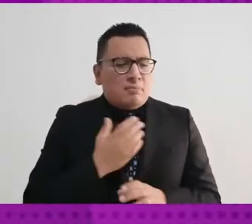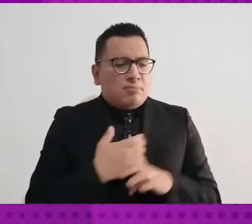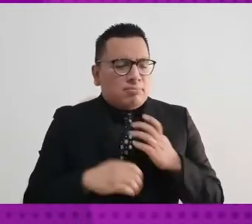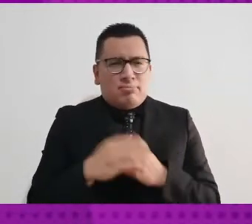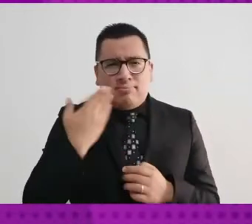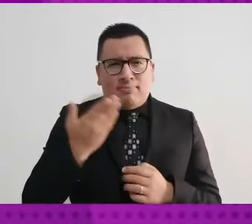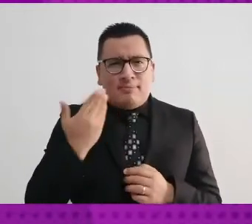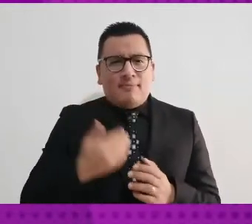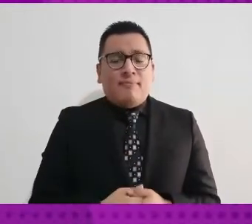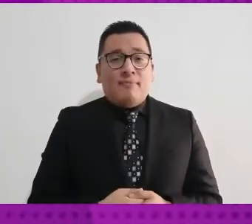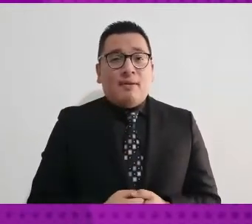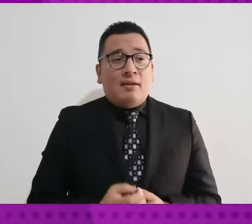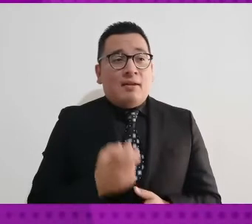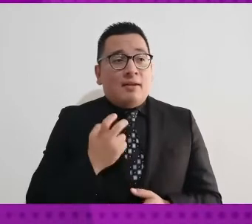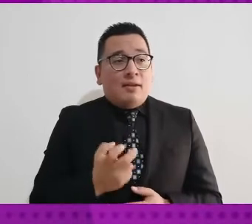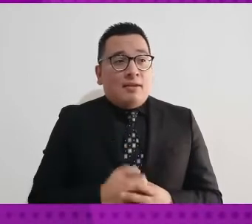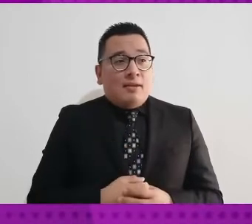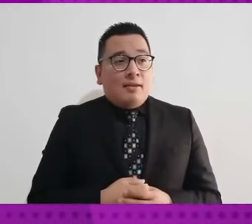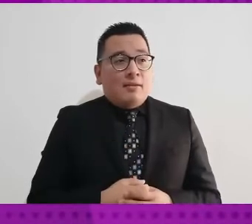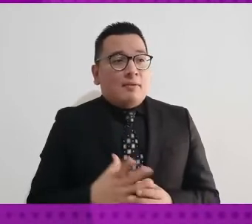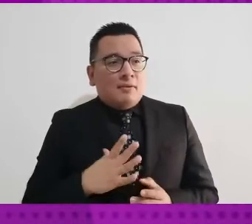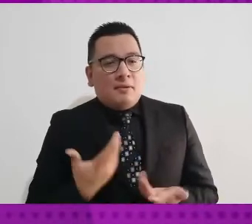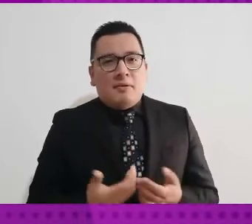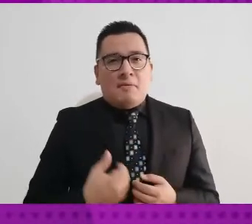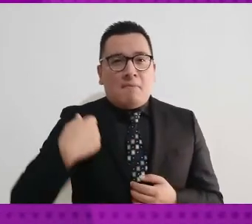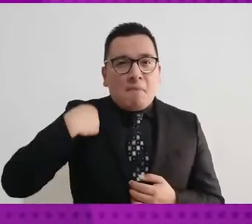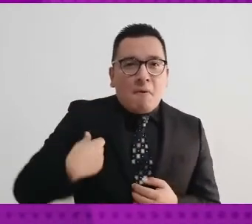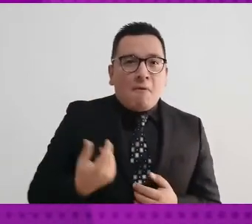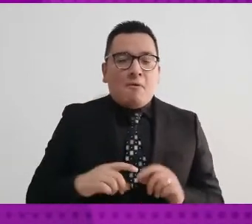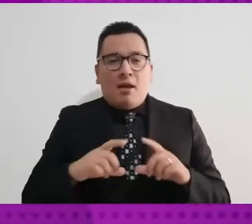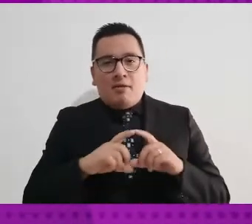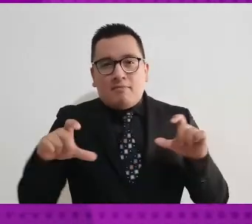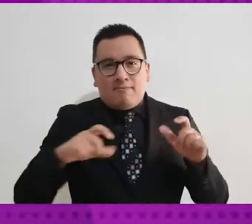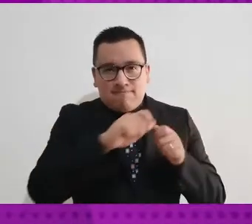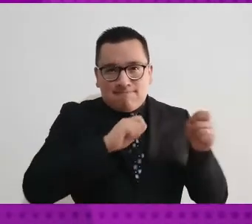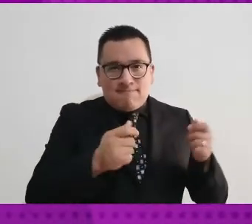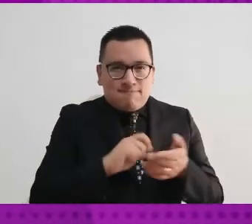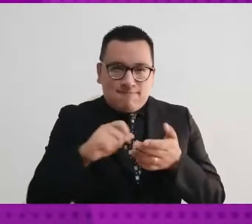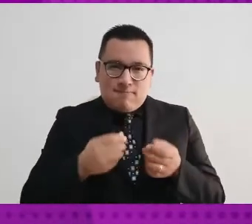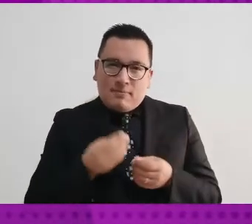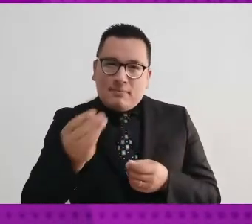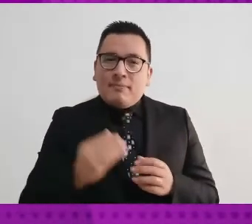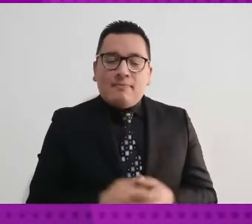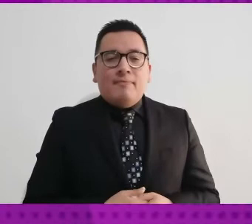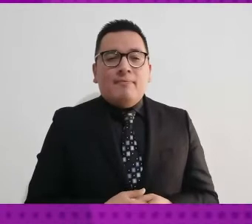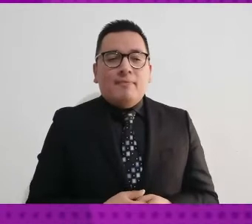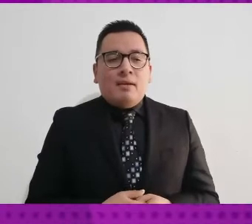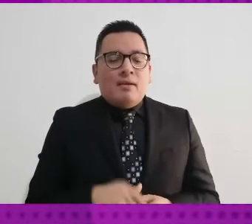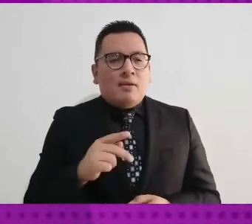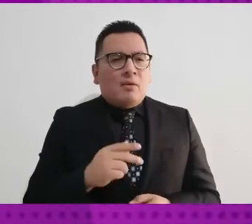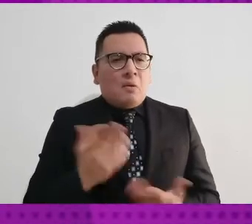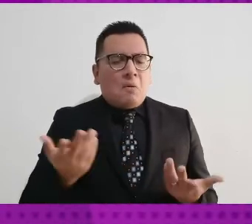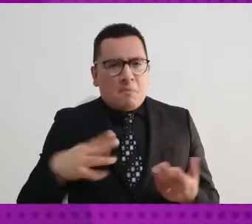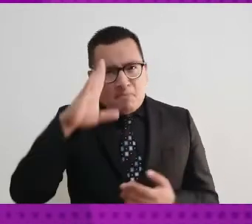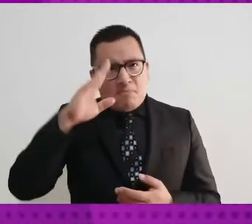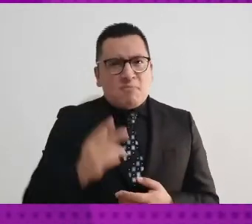esas elecciones, no? Y es ahí donde vienen las bolsas, los cheques, etcétera, ¿no? Y nos preguntamos, bueno, ¿qué será lo que veamos